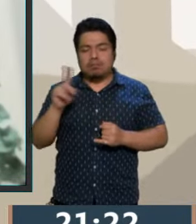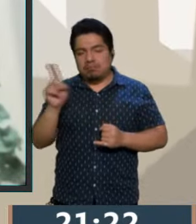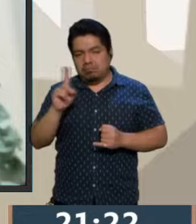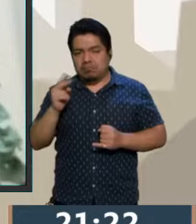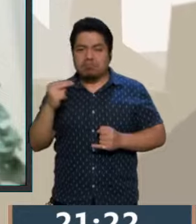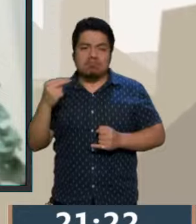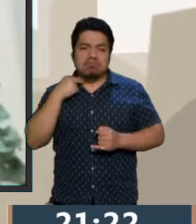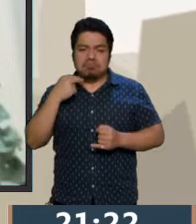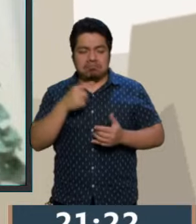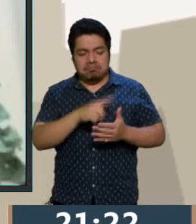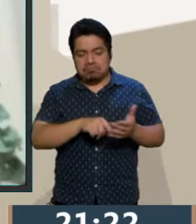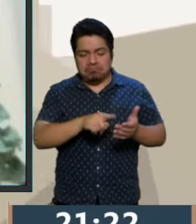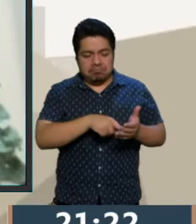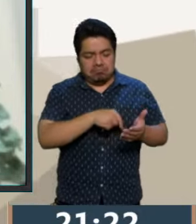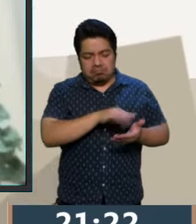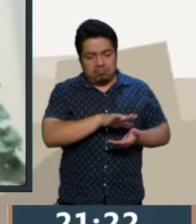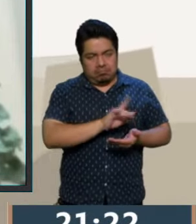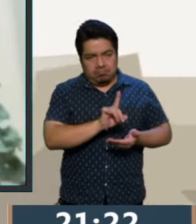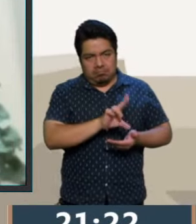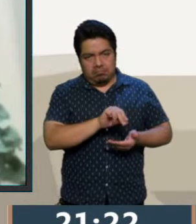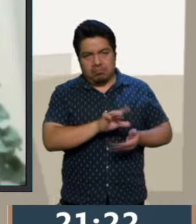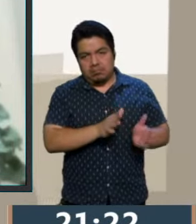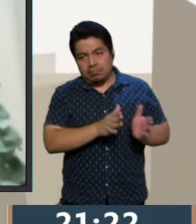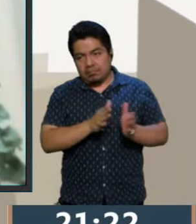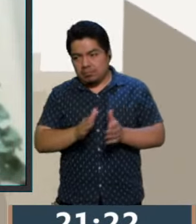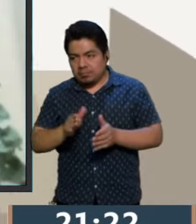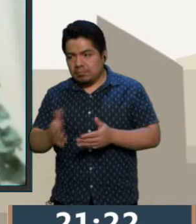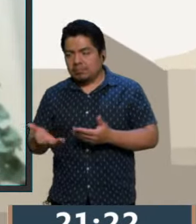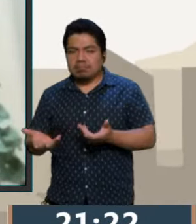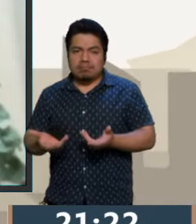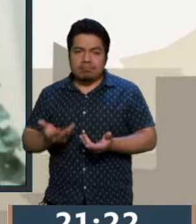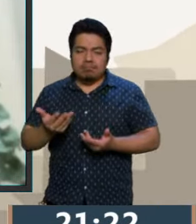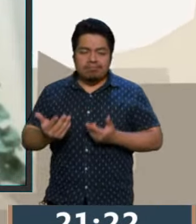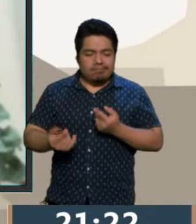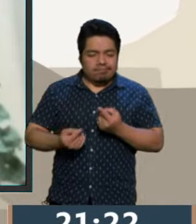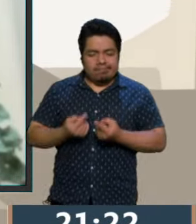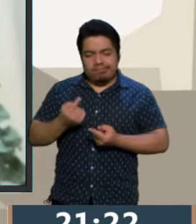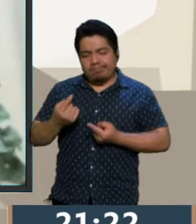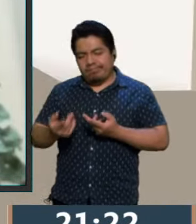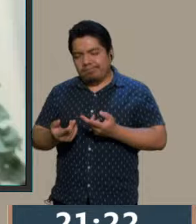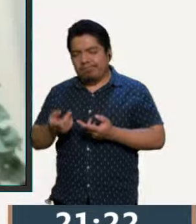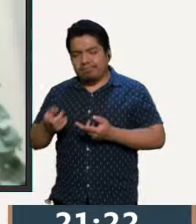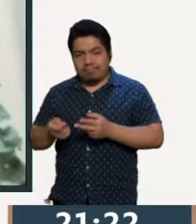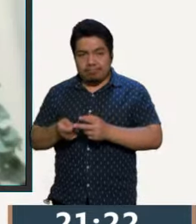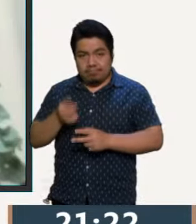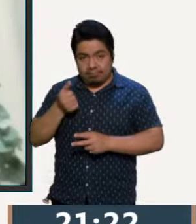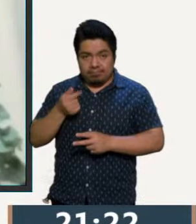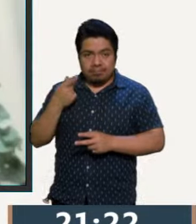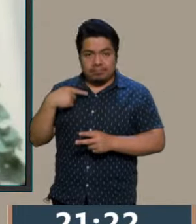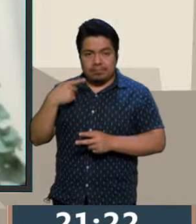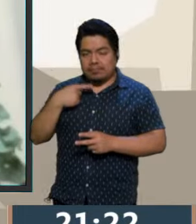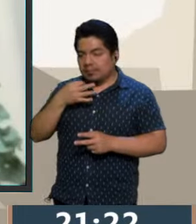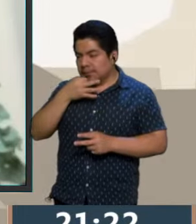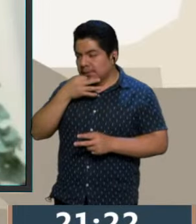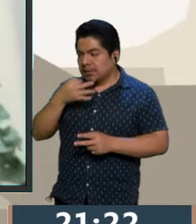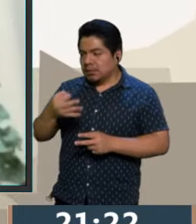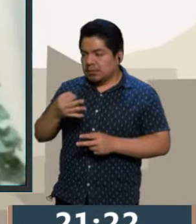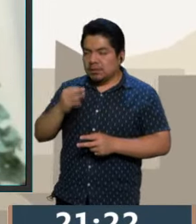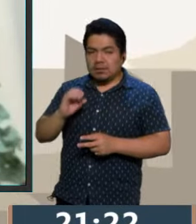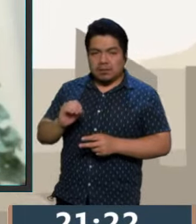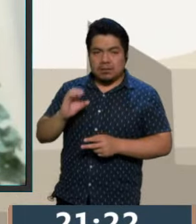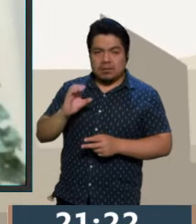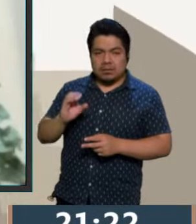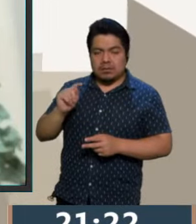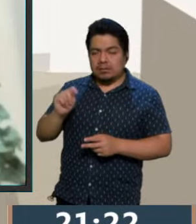descartó totalmente. Entonces, esa versión empieza con esta primera declaración de Octavio